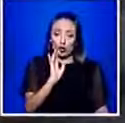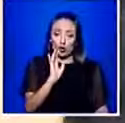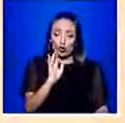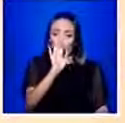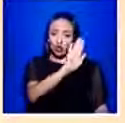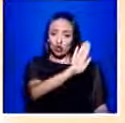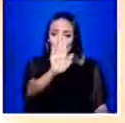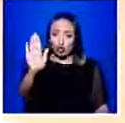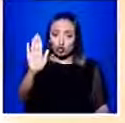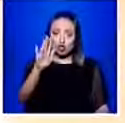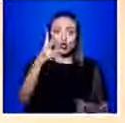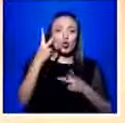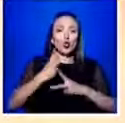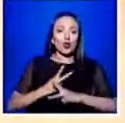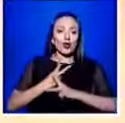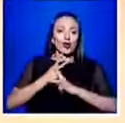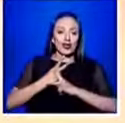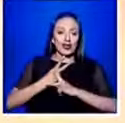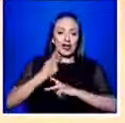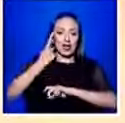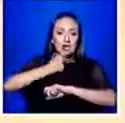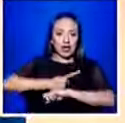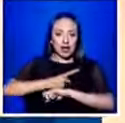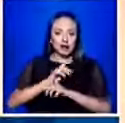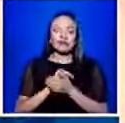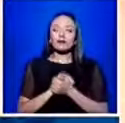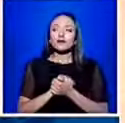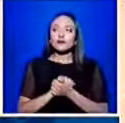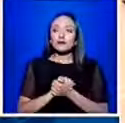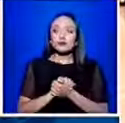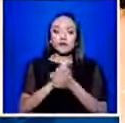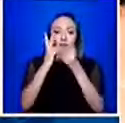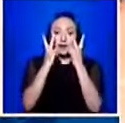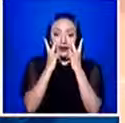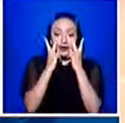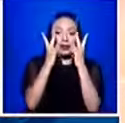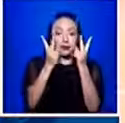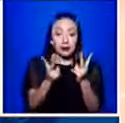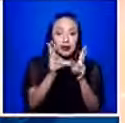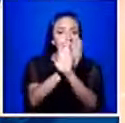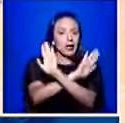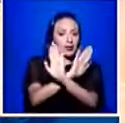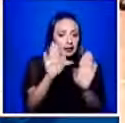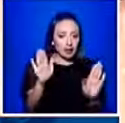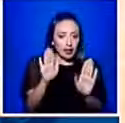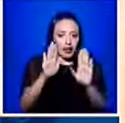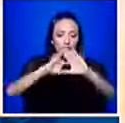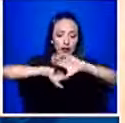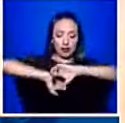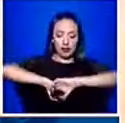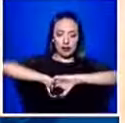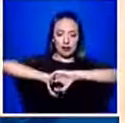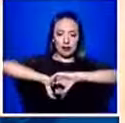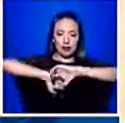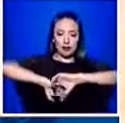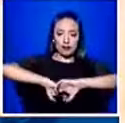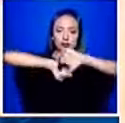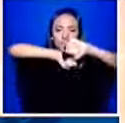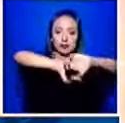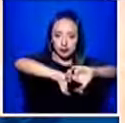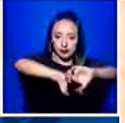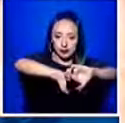ellos, para la vida estudiantil en este momento. Como ustedes pueden observar, ya se han entregado los